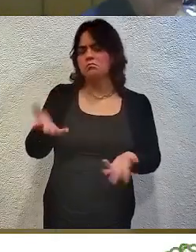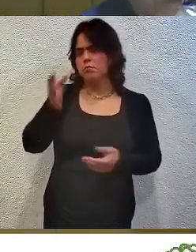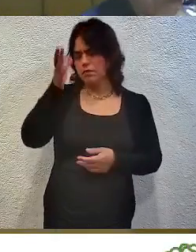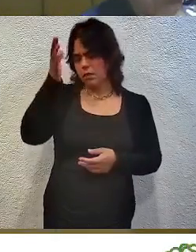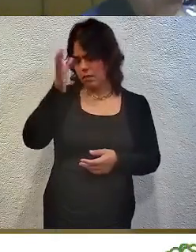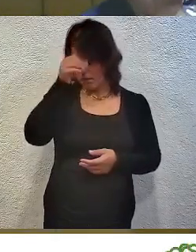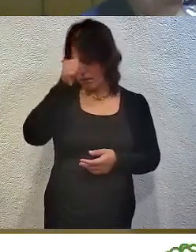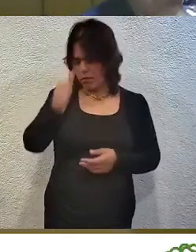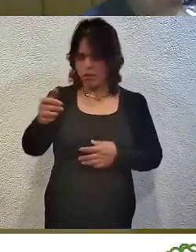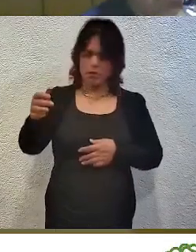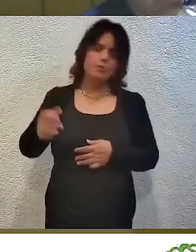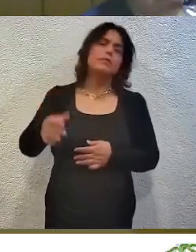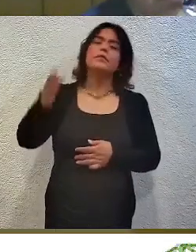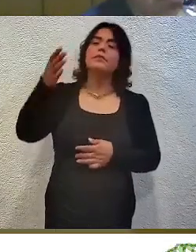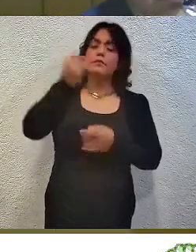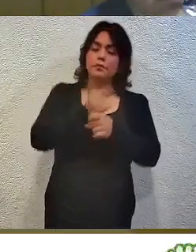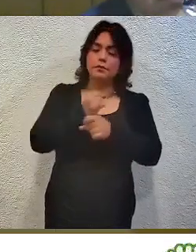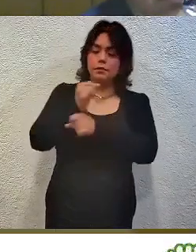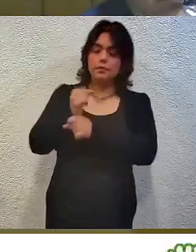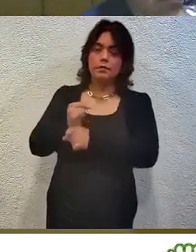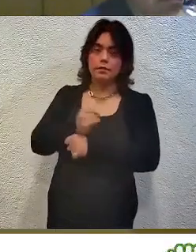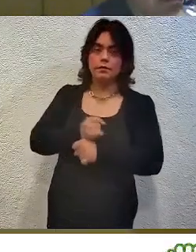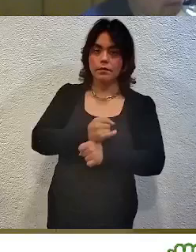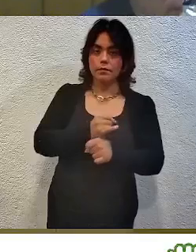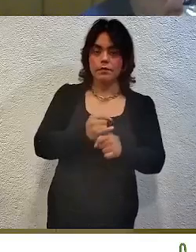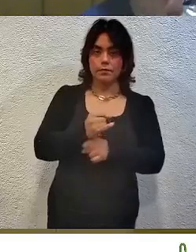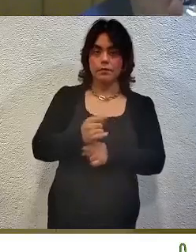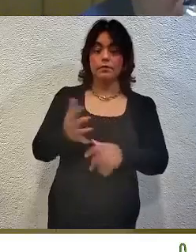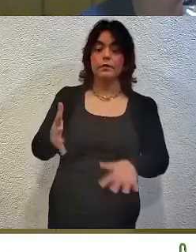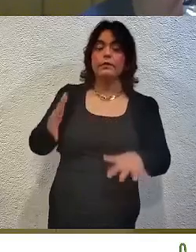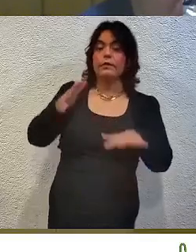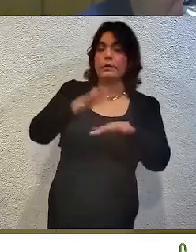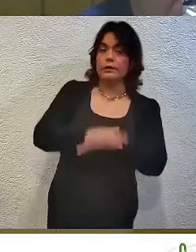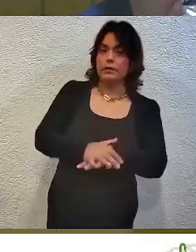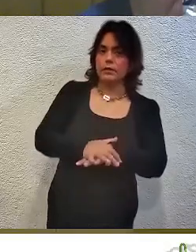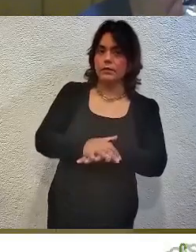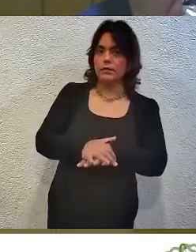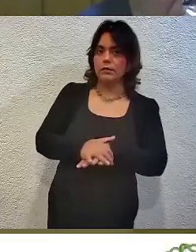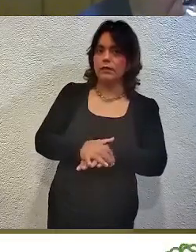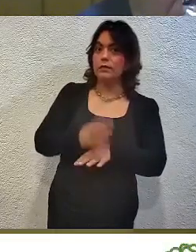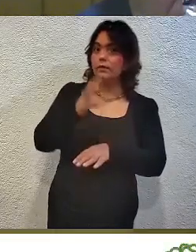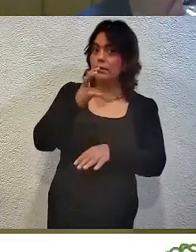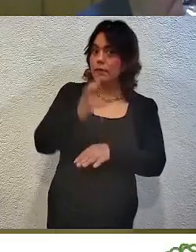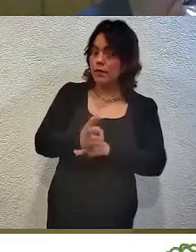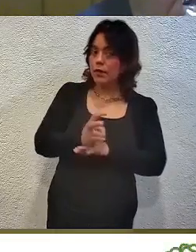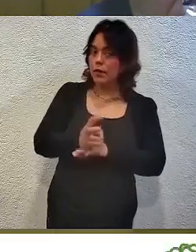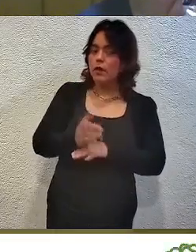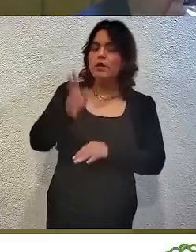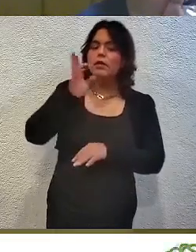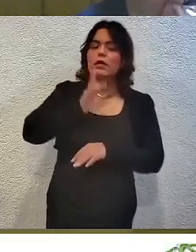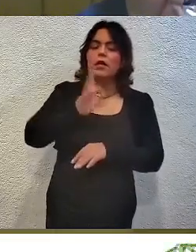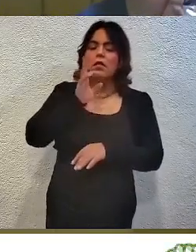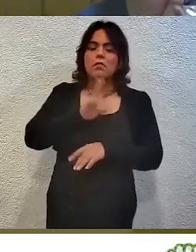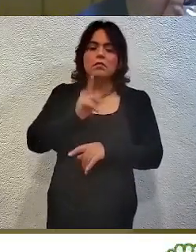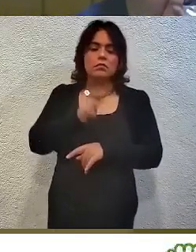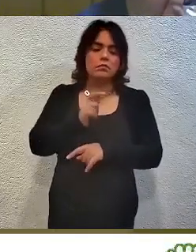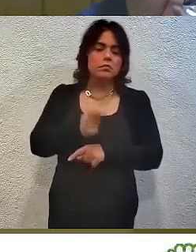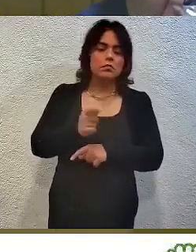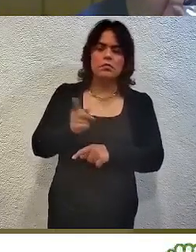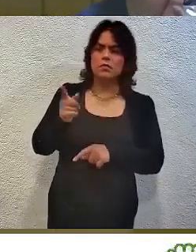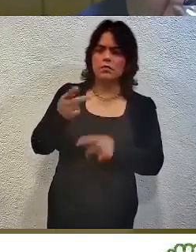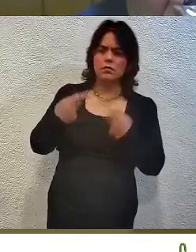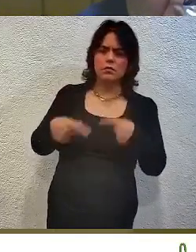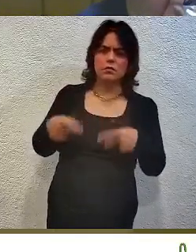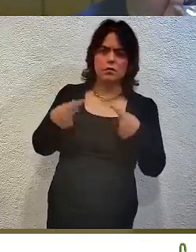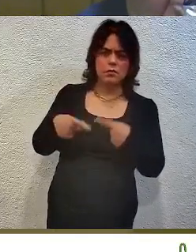responsabilidad administrativa. Su único objeto era determinar si estas personas